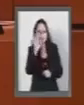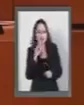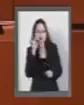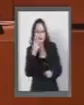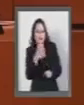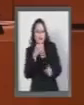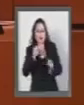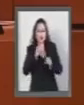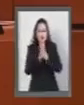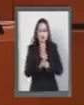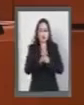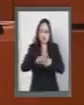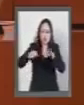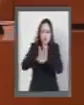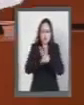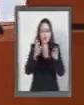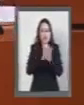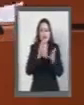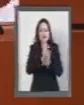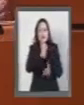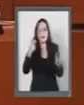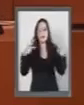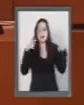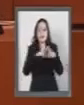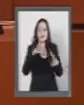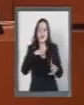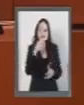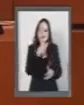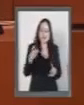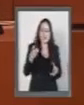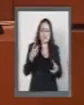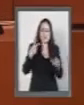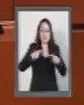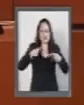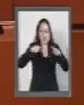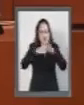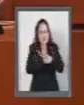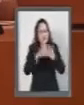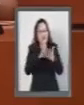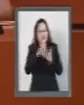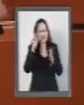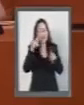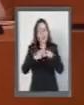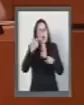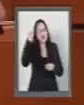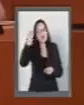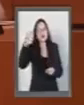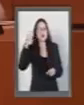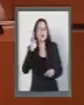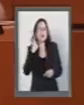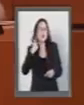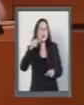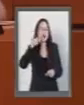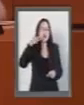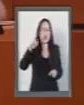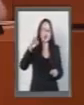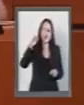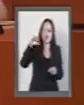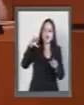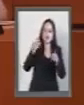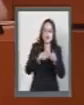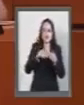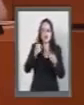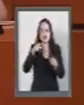reprime y encarcera maestros. Hay más de 300 presos políticos en las cárceles. Líderes magisteriales. Rubén Francisco Asiel.